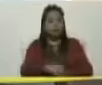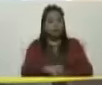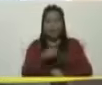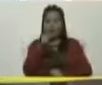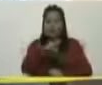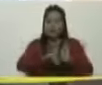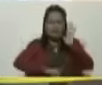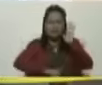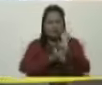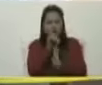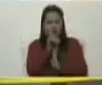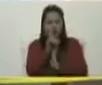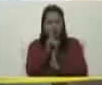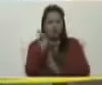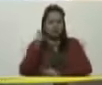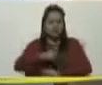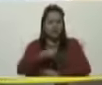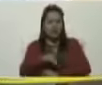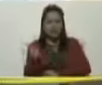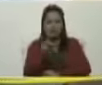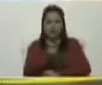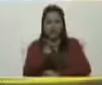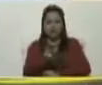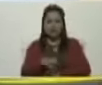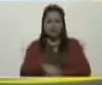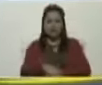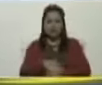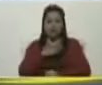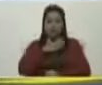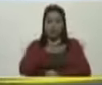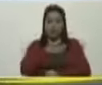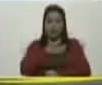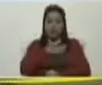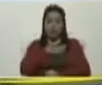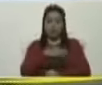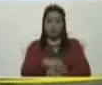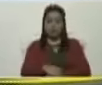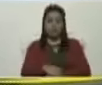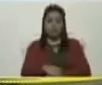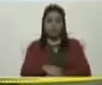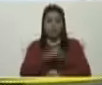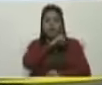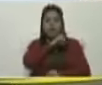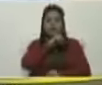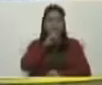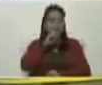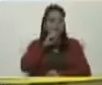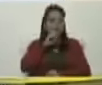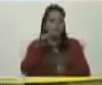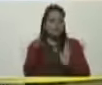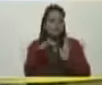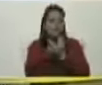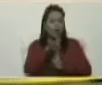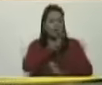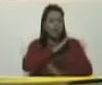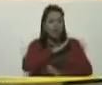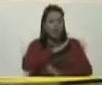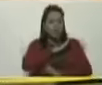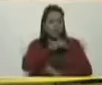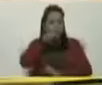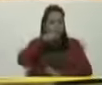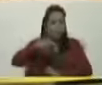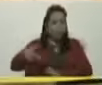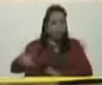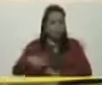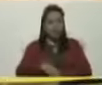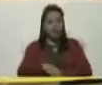desarrollo que necesita Venezuela. Y yo, en nombre de mi pueblo, Obispo Barinas,